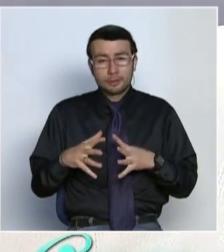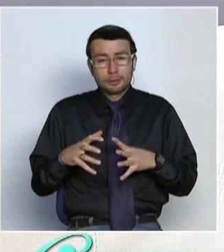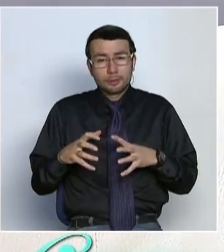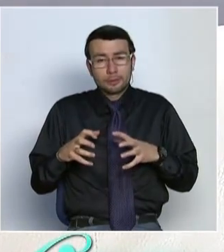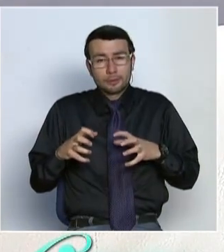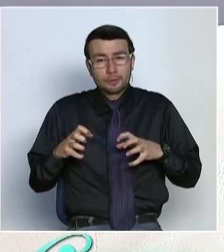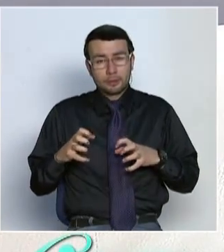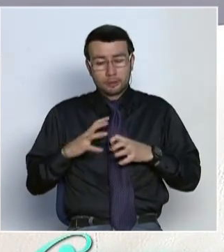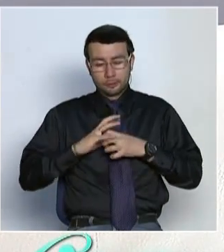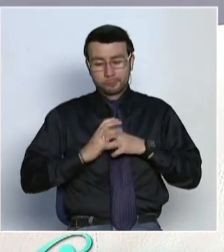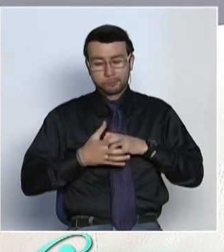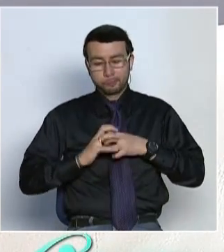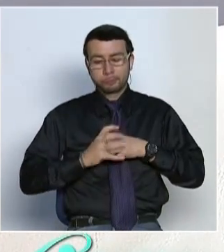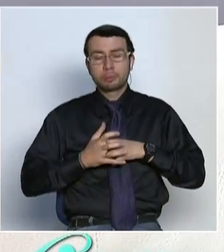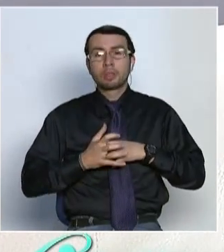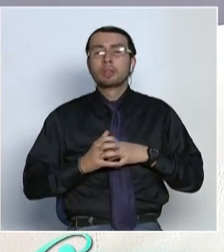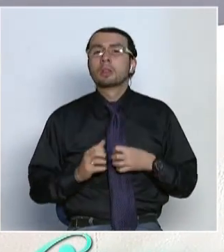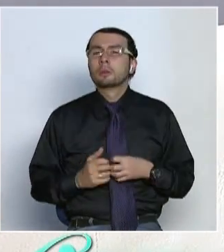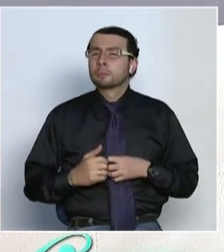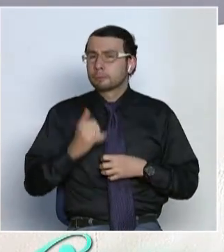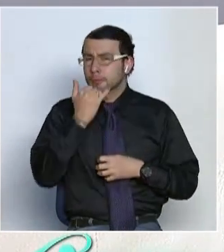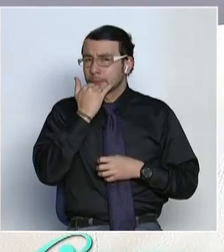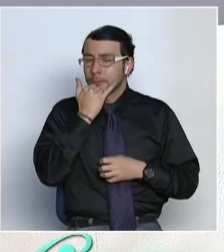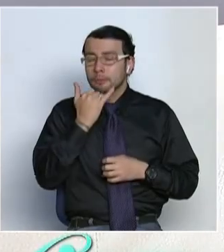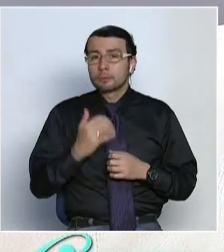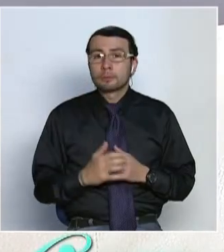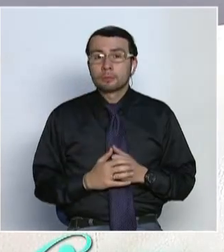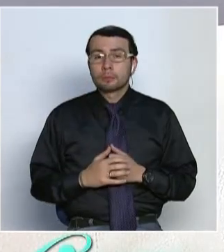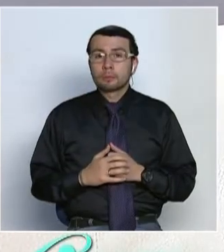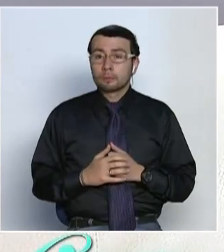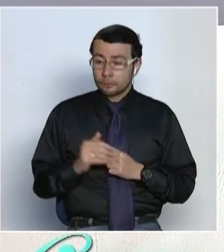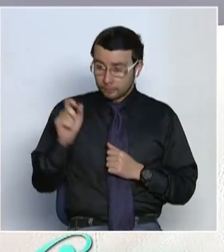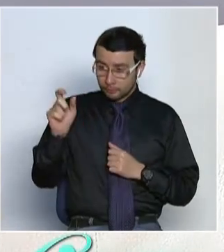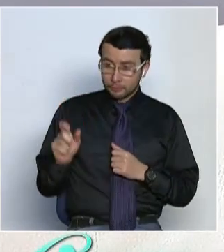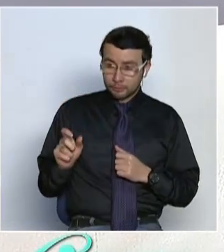reumatoidea. Y me parece que el caso